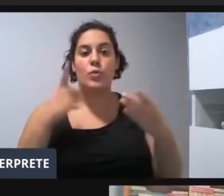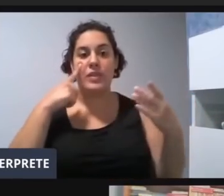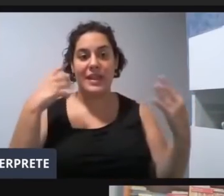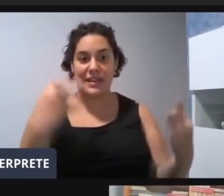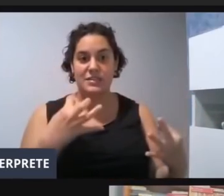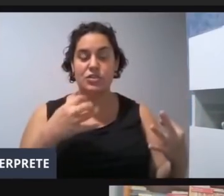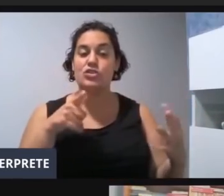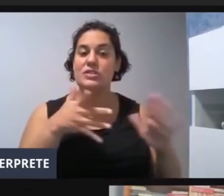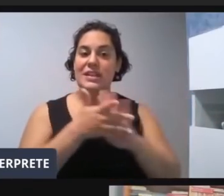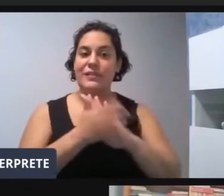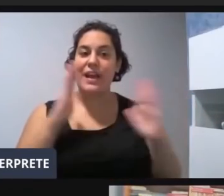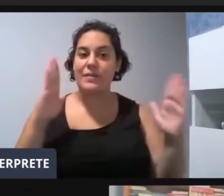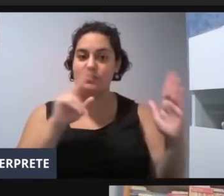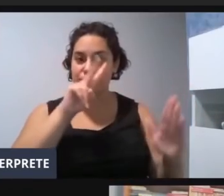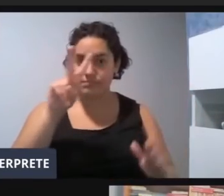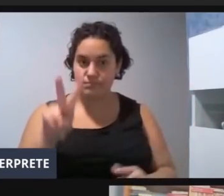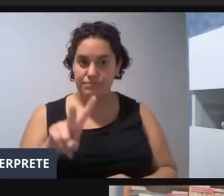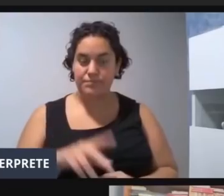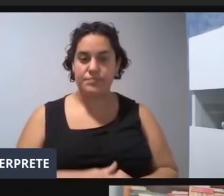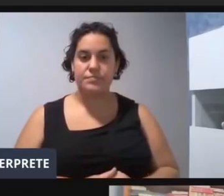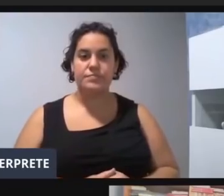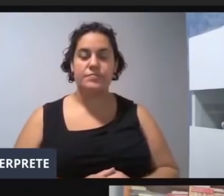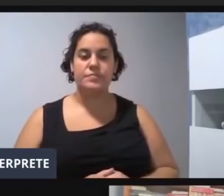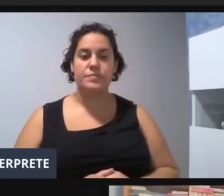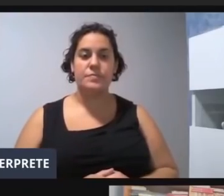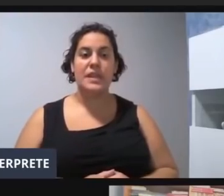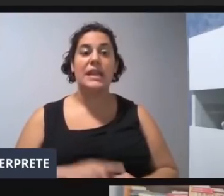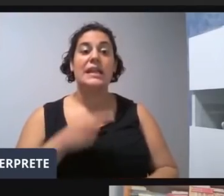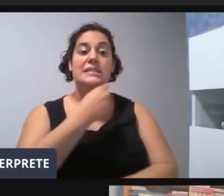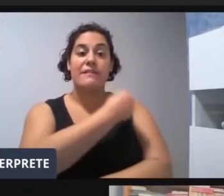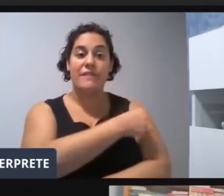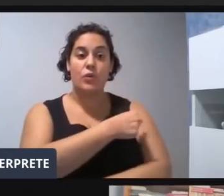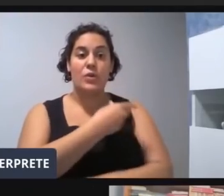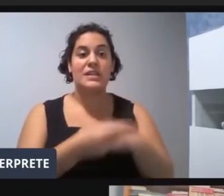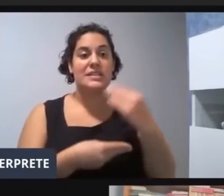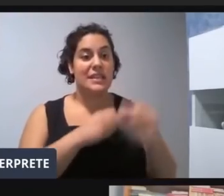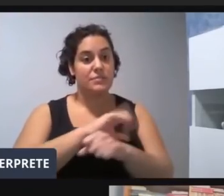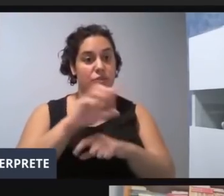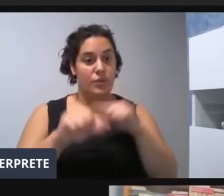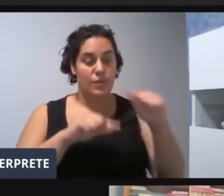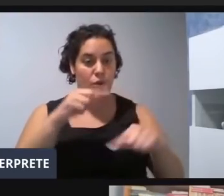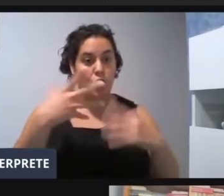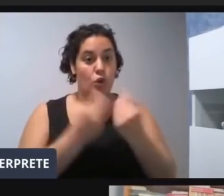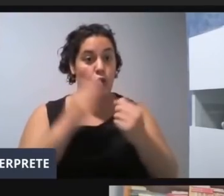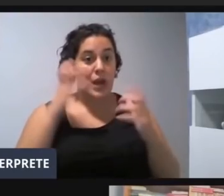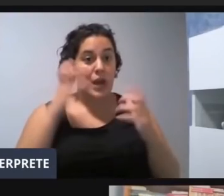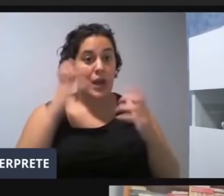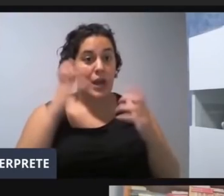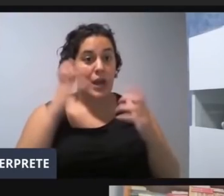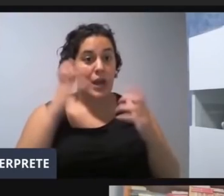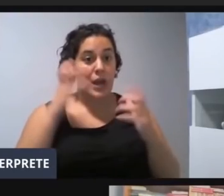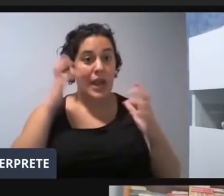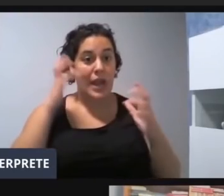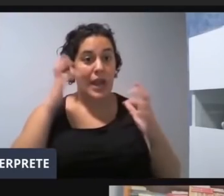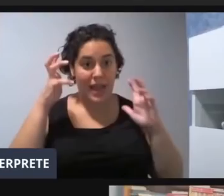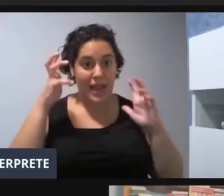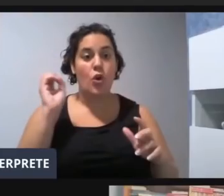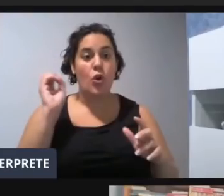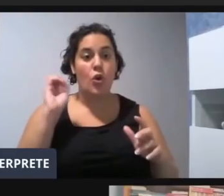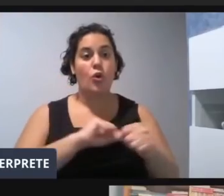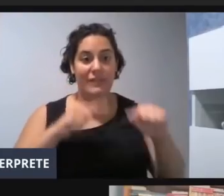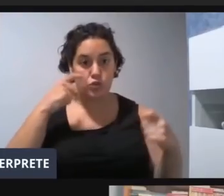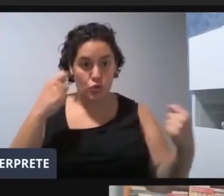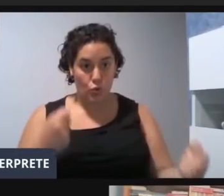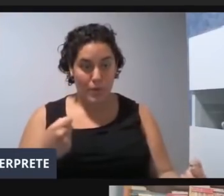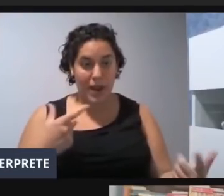parte. Y es que las vacunas que se han hecho frente a coronavirus de animales o frente a coronavirus humanos en animales,